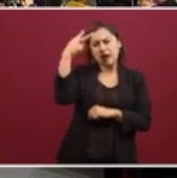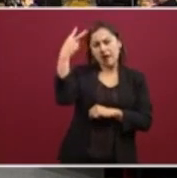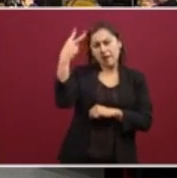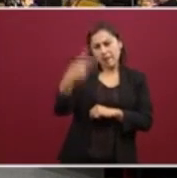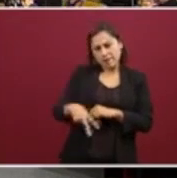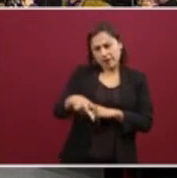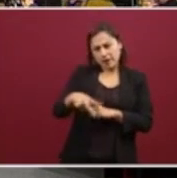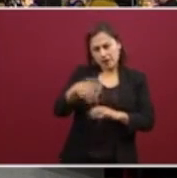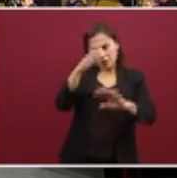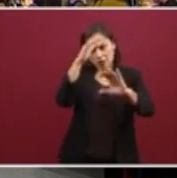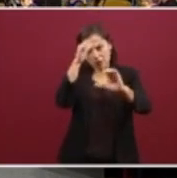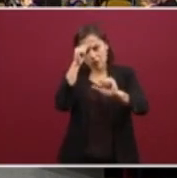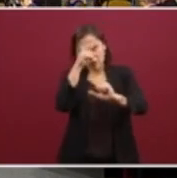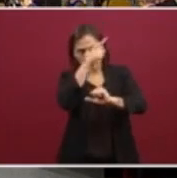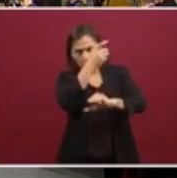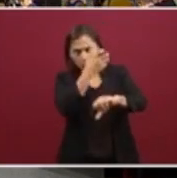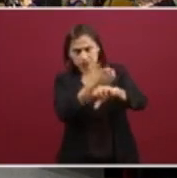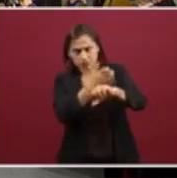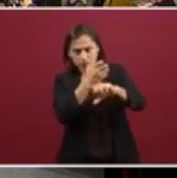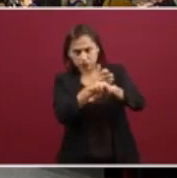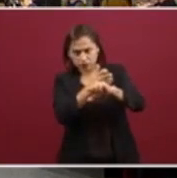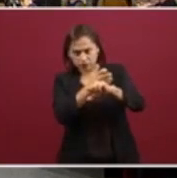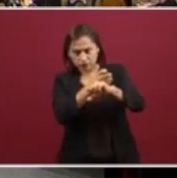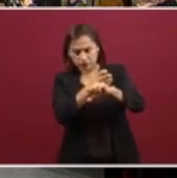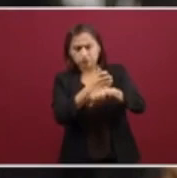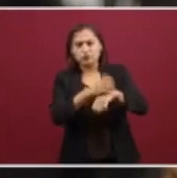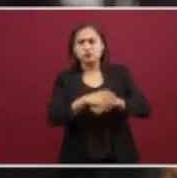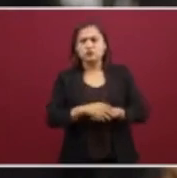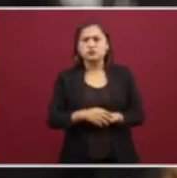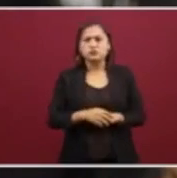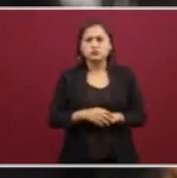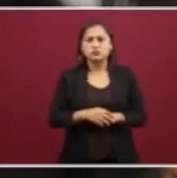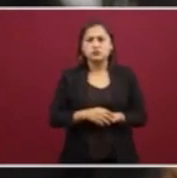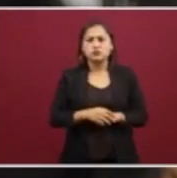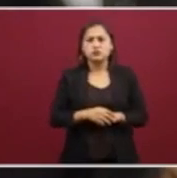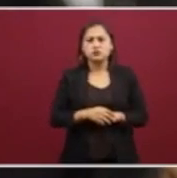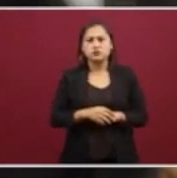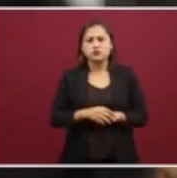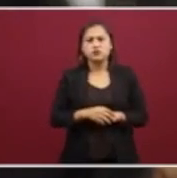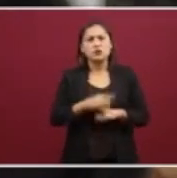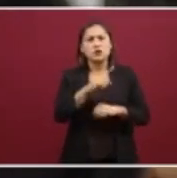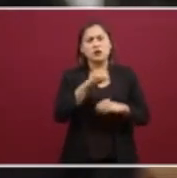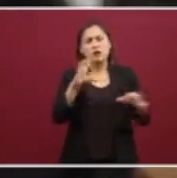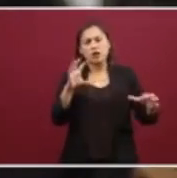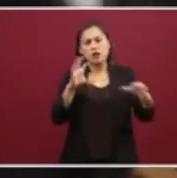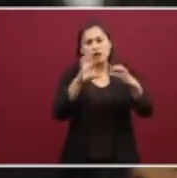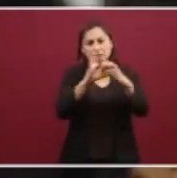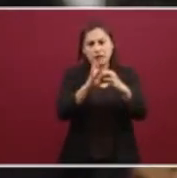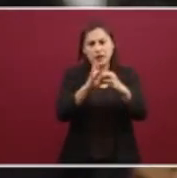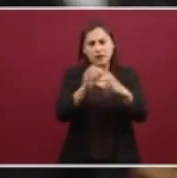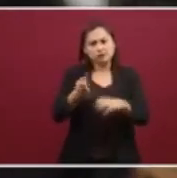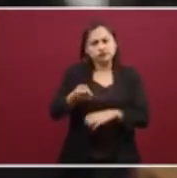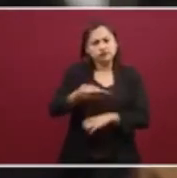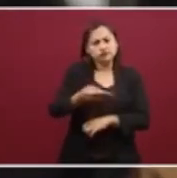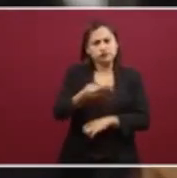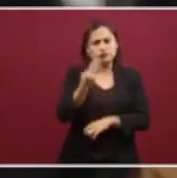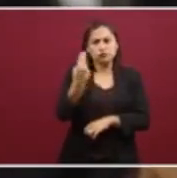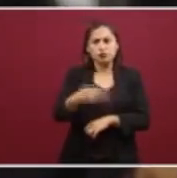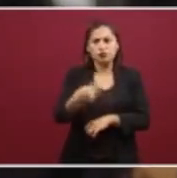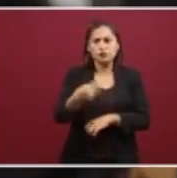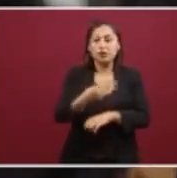con Estados Unidos para ser el llamado tercer país seguro, pero por los